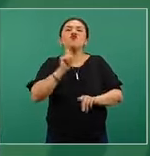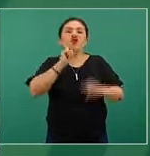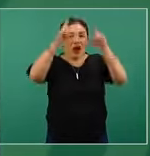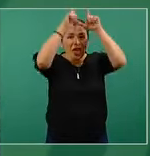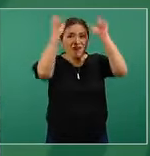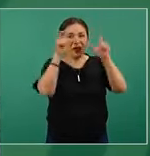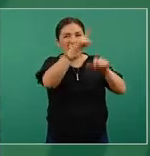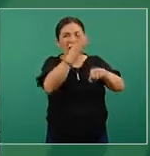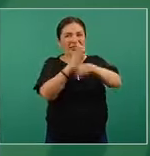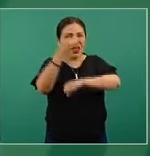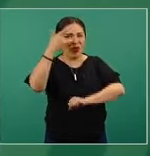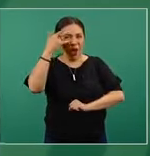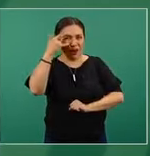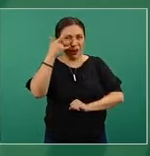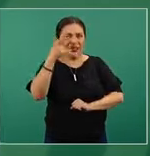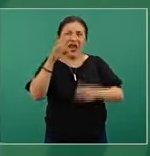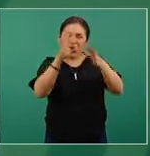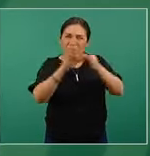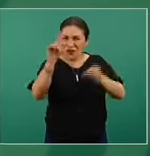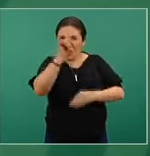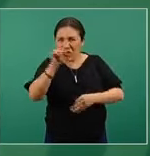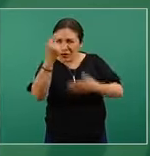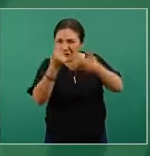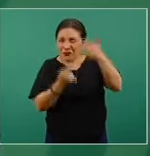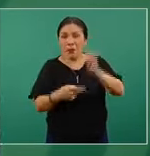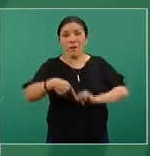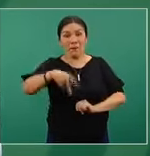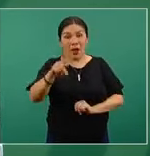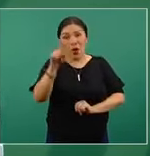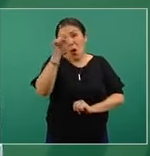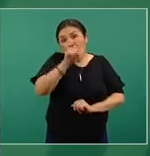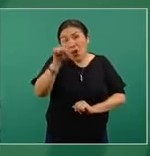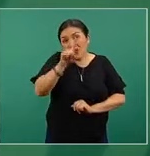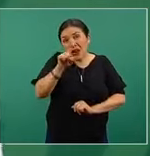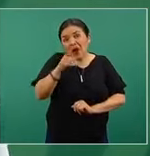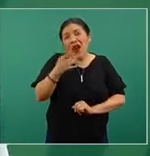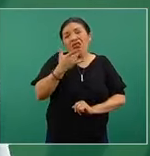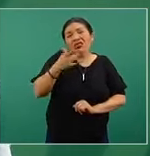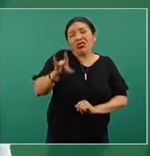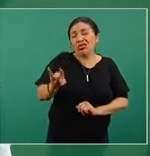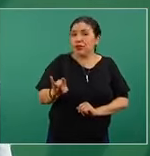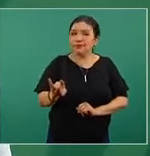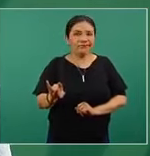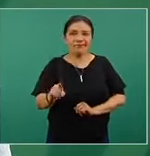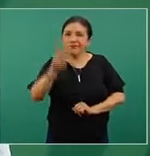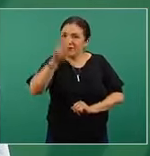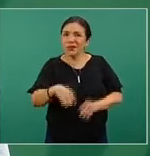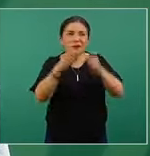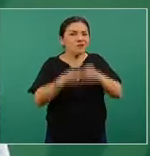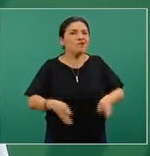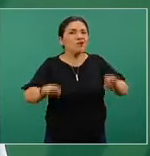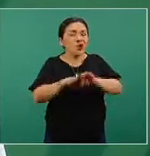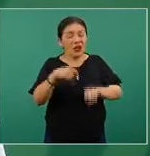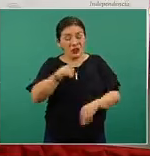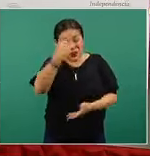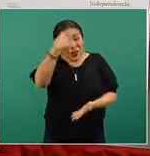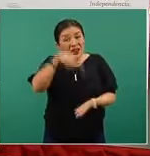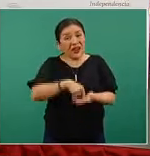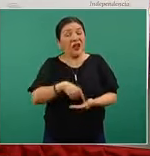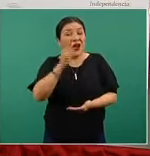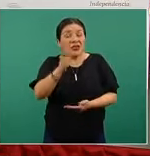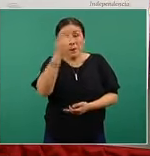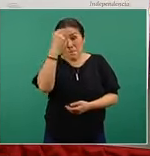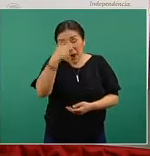del estado de campeche pero nuevo no son recomendaciones en vano son recomendaciones básicas que creo que a